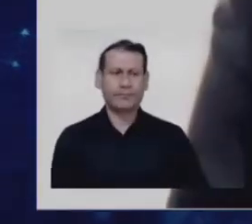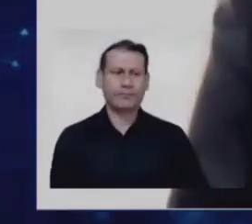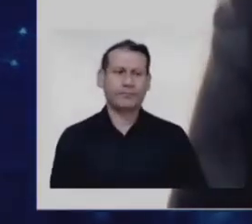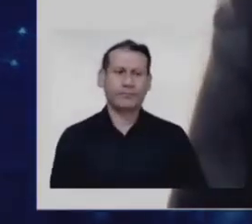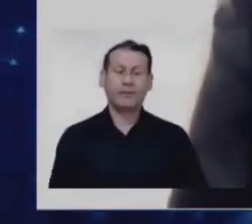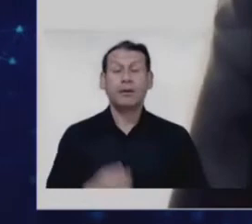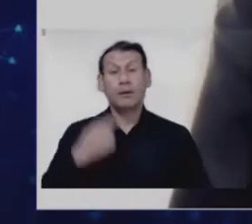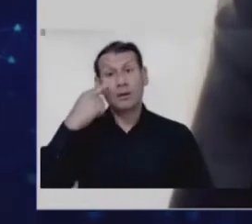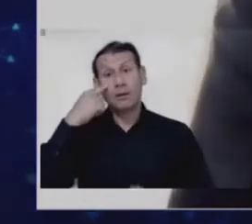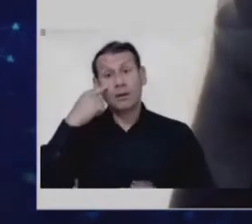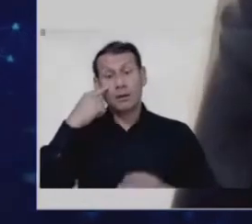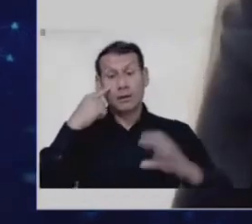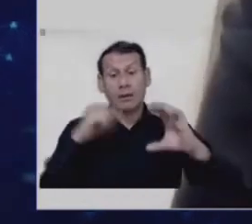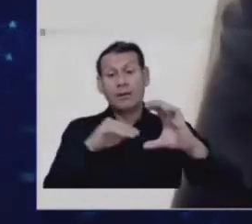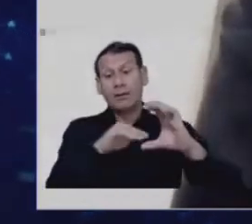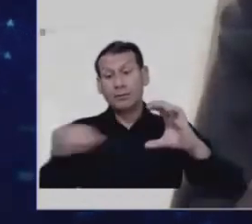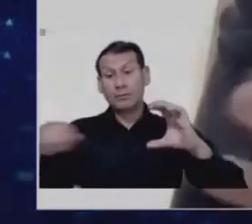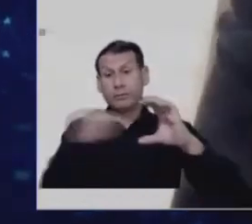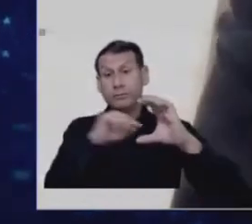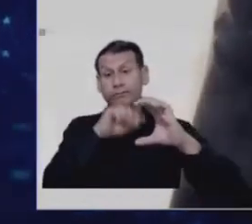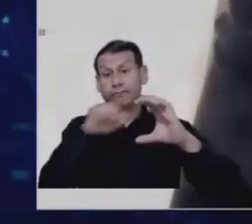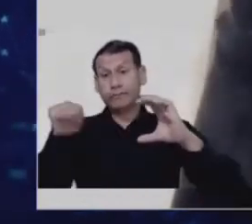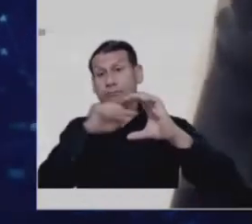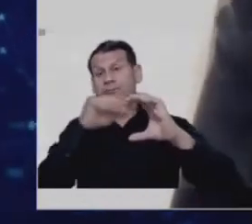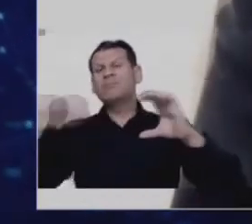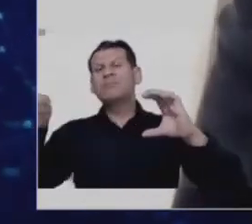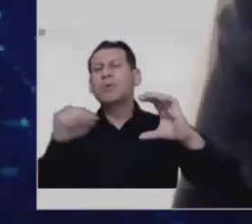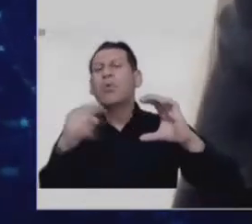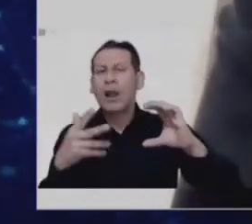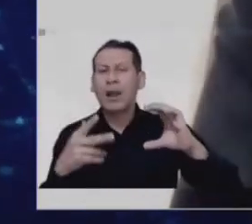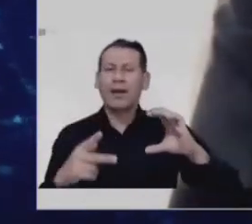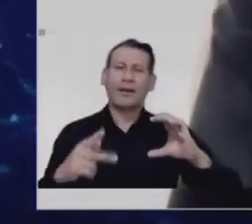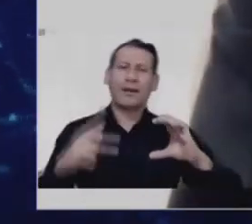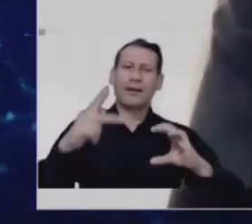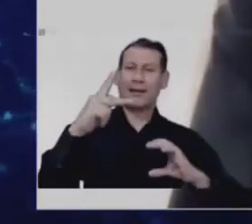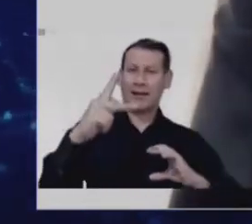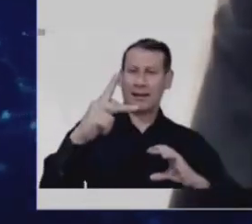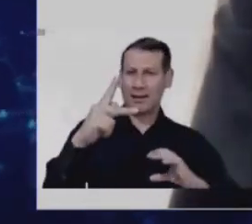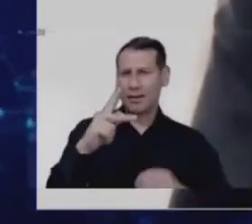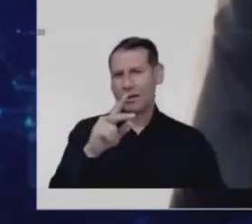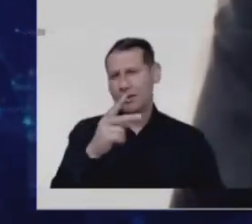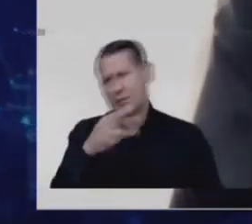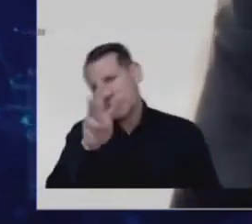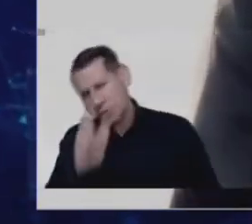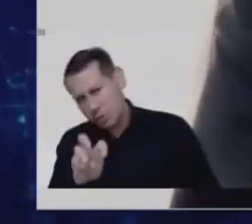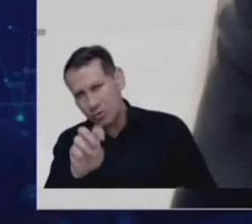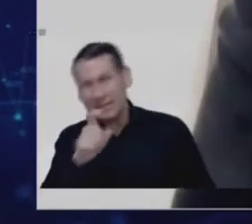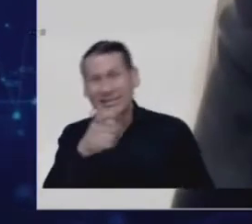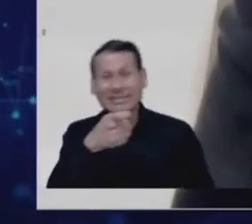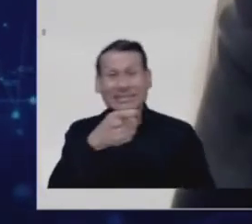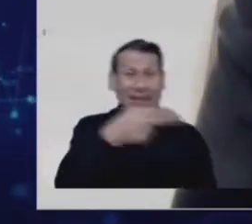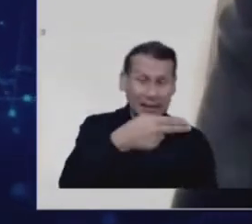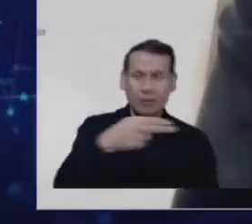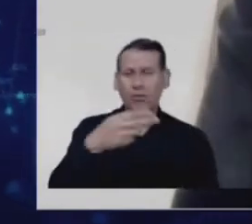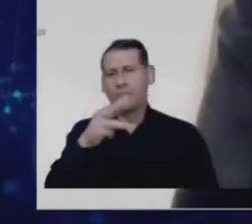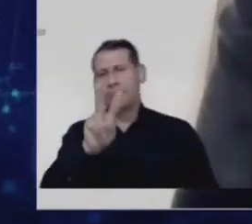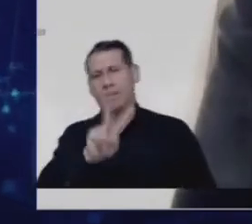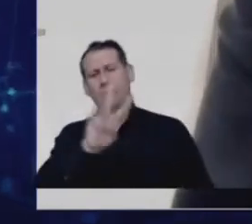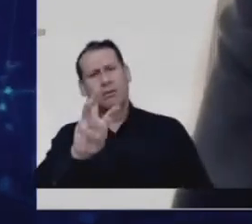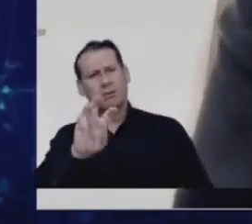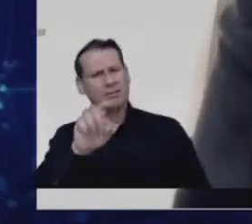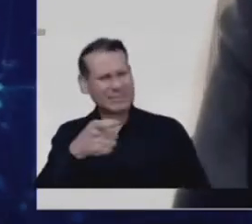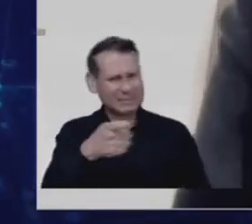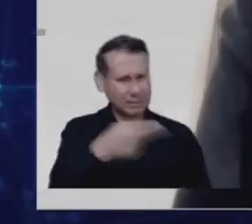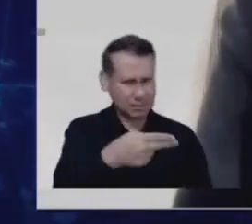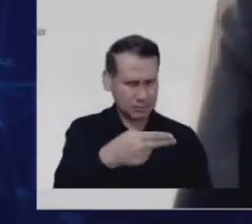K, o la banda de 18 GHz y 28 GHz, con alto reuso de frecuencias para tener